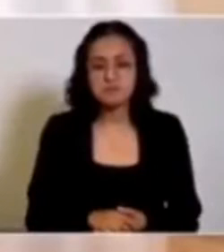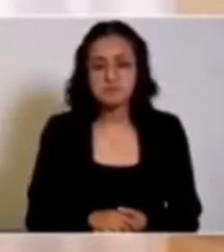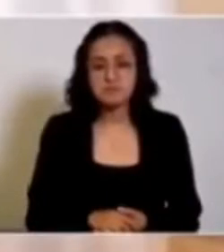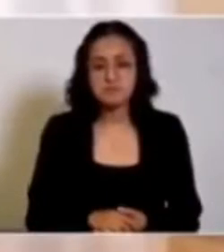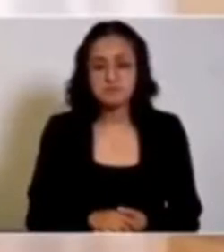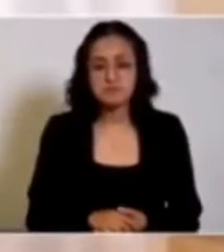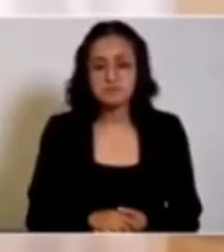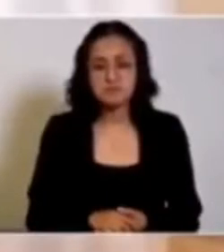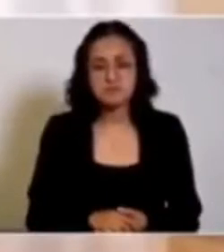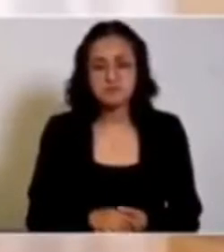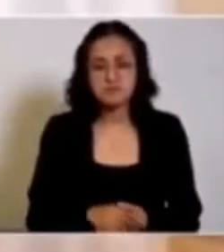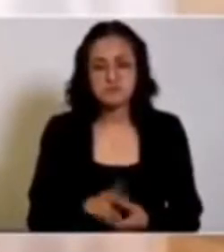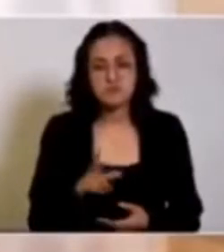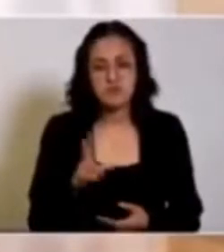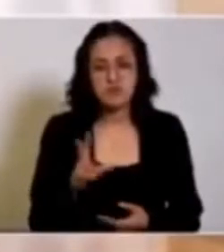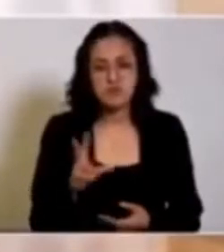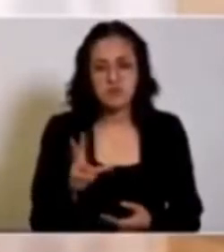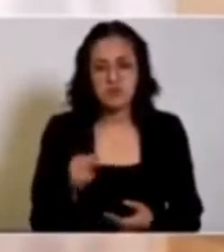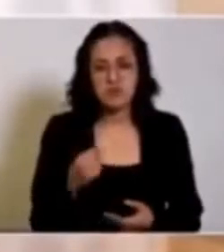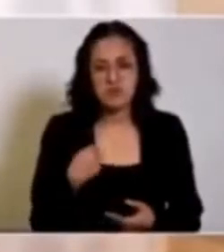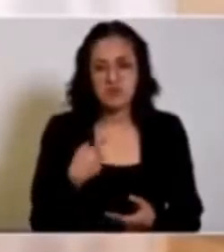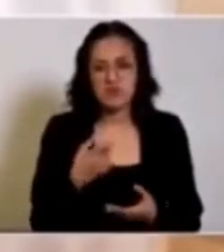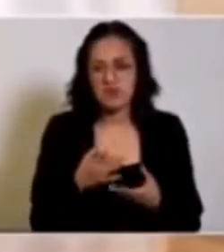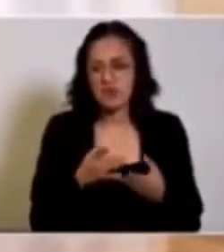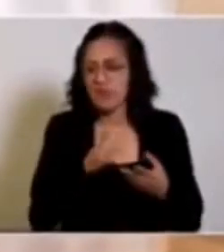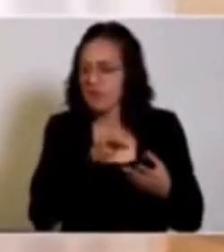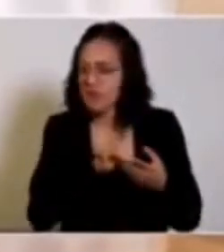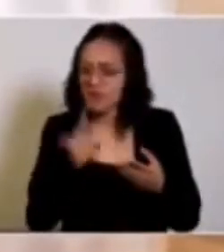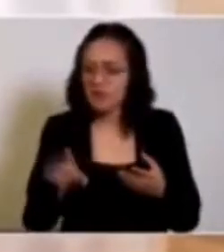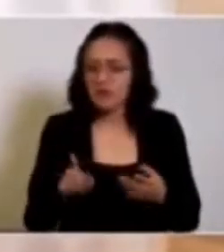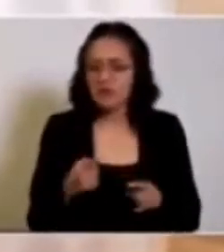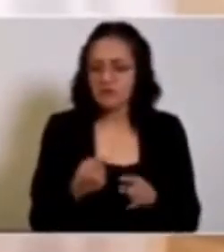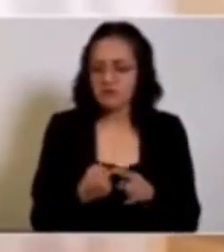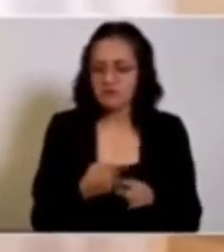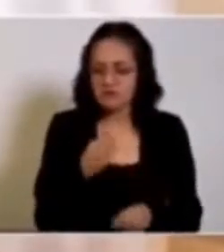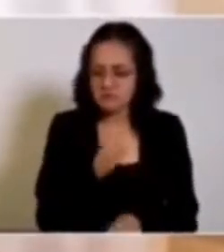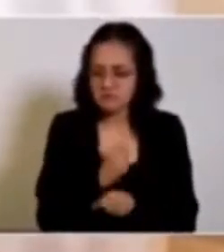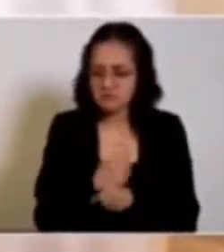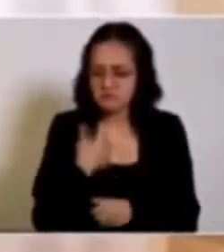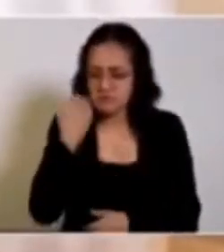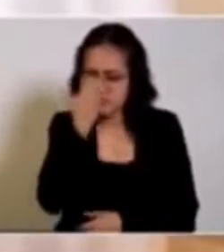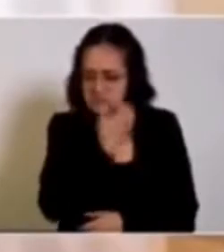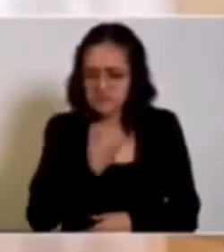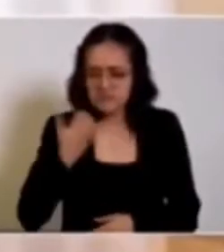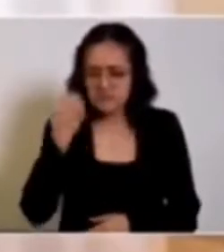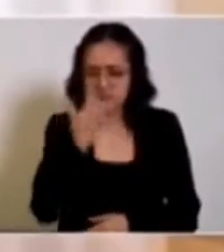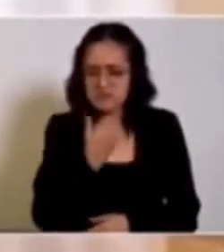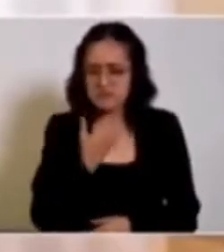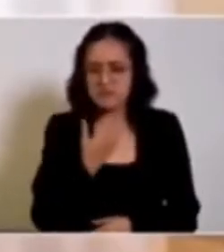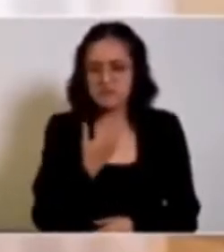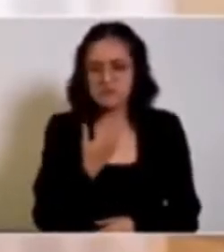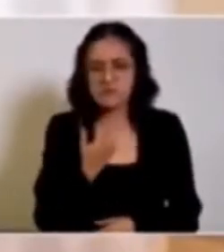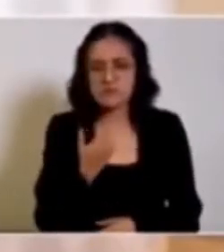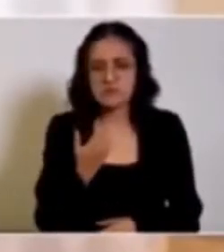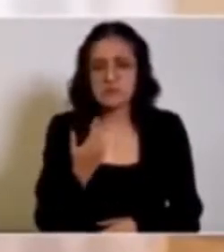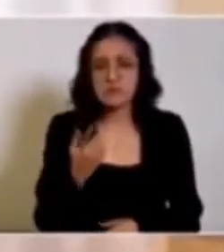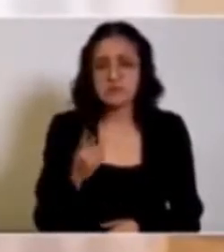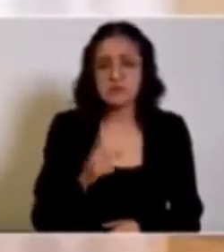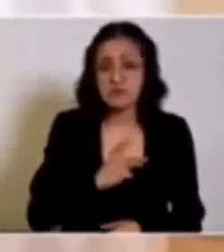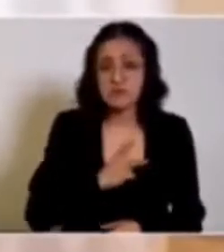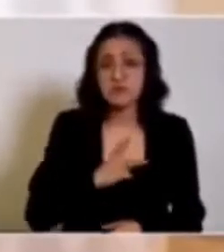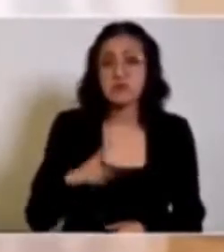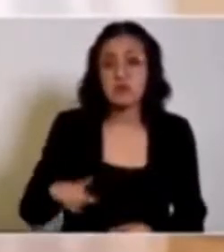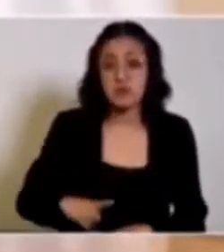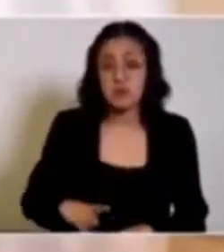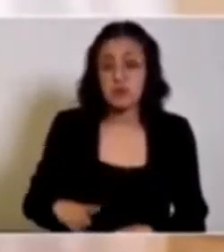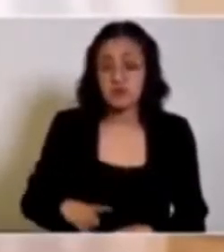no descartamos a analizar con recursos del gobierno del